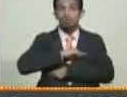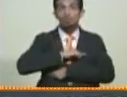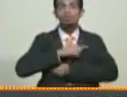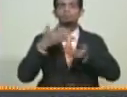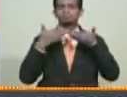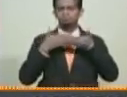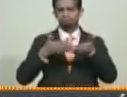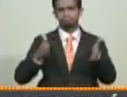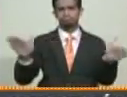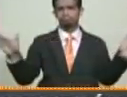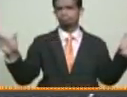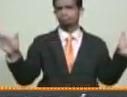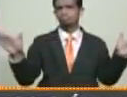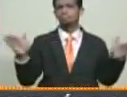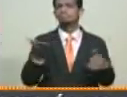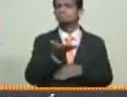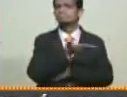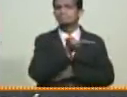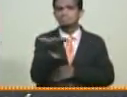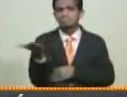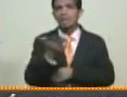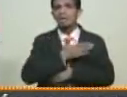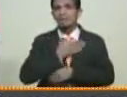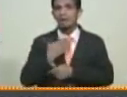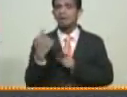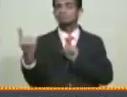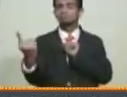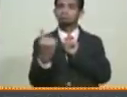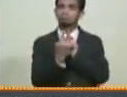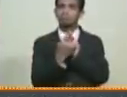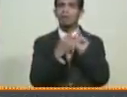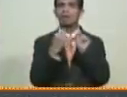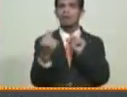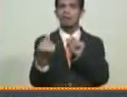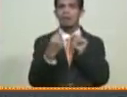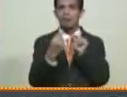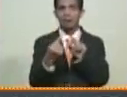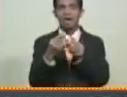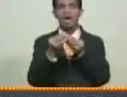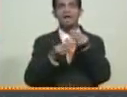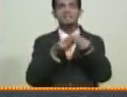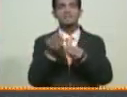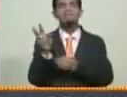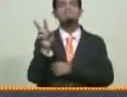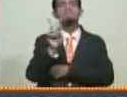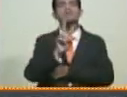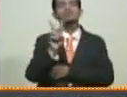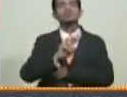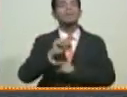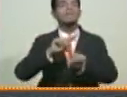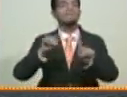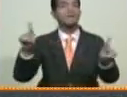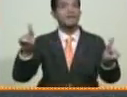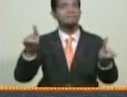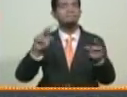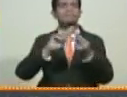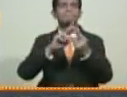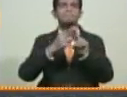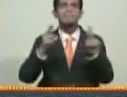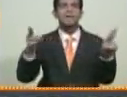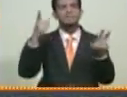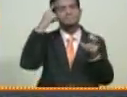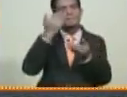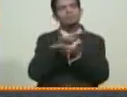a todos aquellos que quieran construir una Venezuela distinta, una Venezuela de paz para todas y para